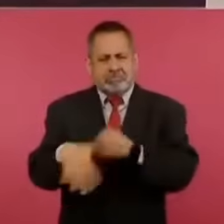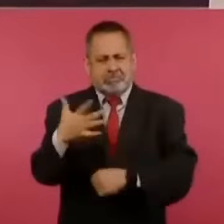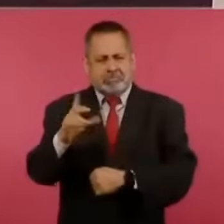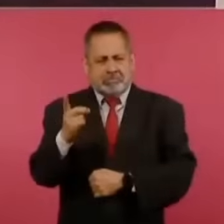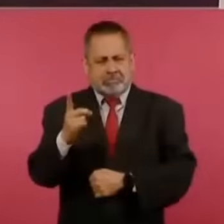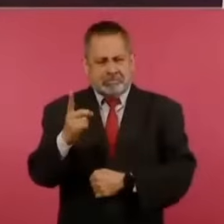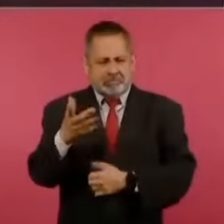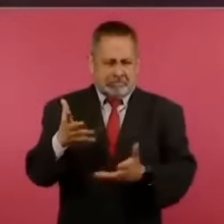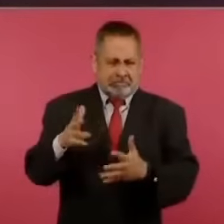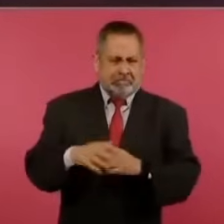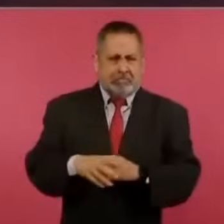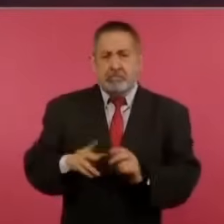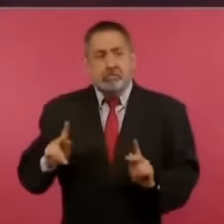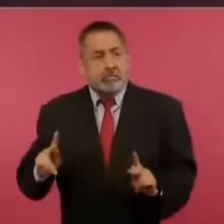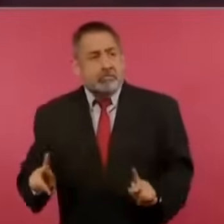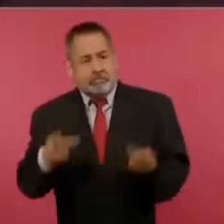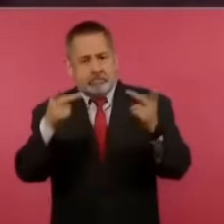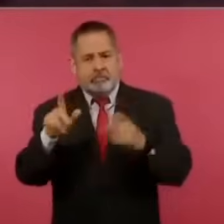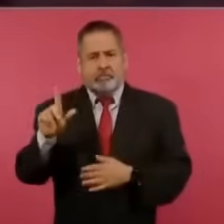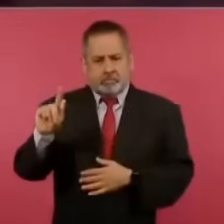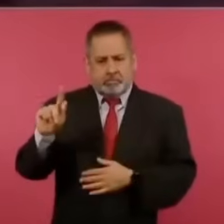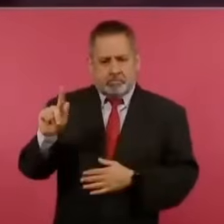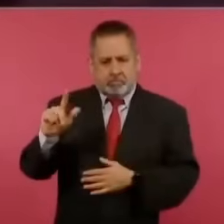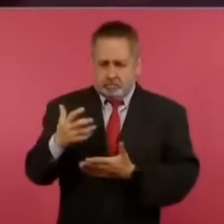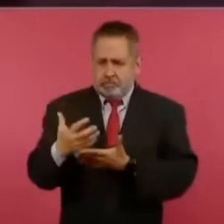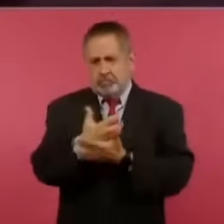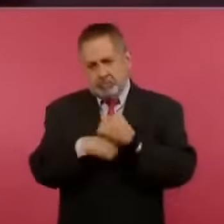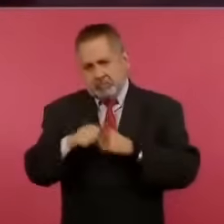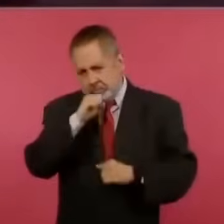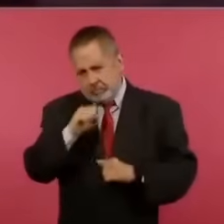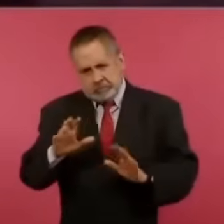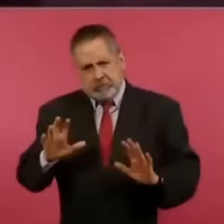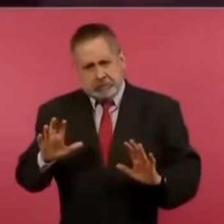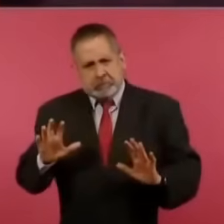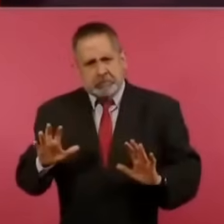$15 y se vende en 70.